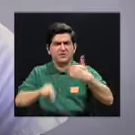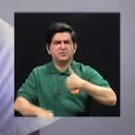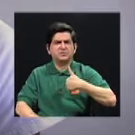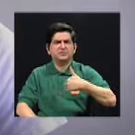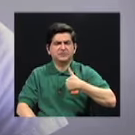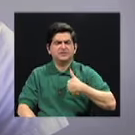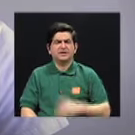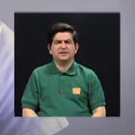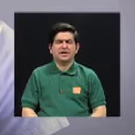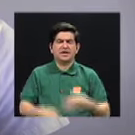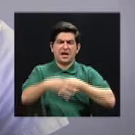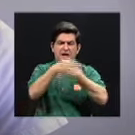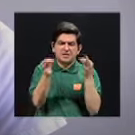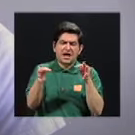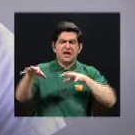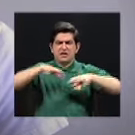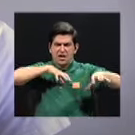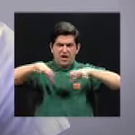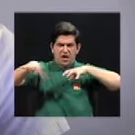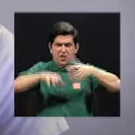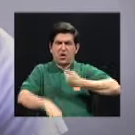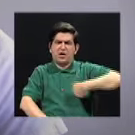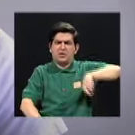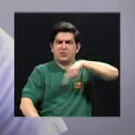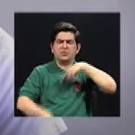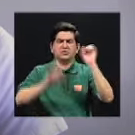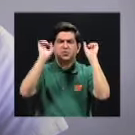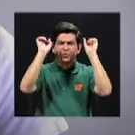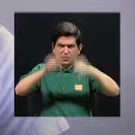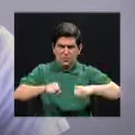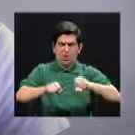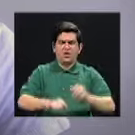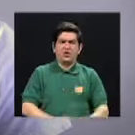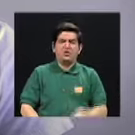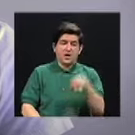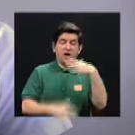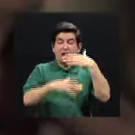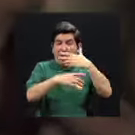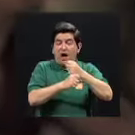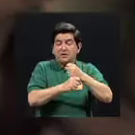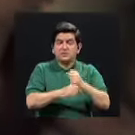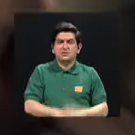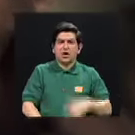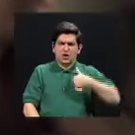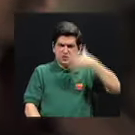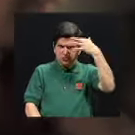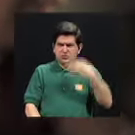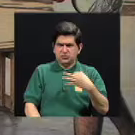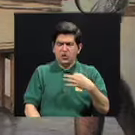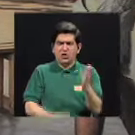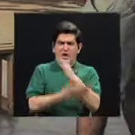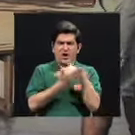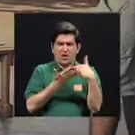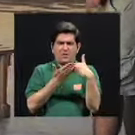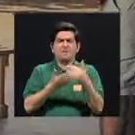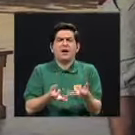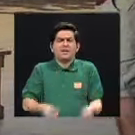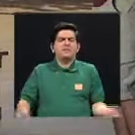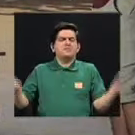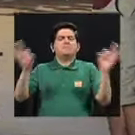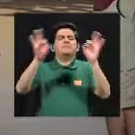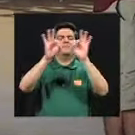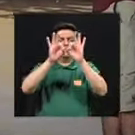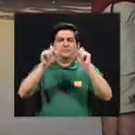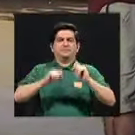respondidas por los talleres o por las actividades que nosotros podamos elaborar, me parece que es una parte